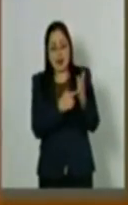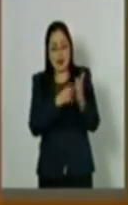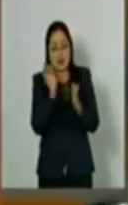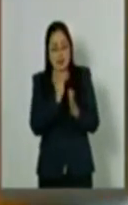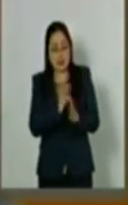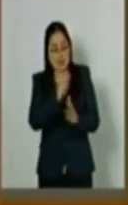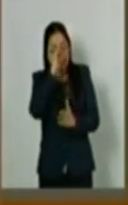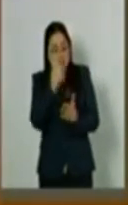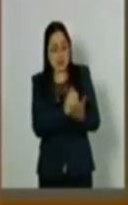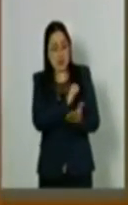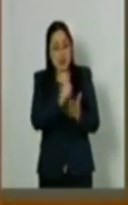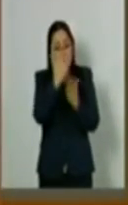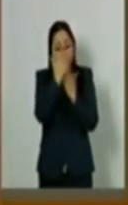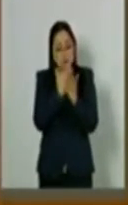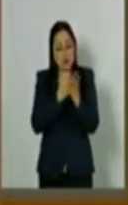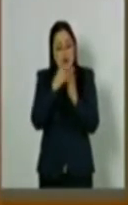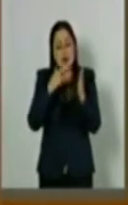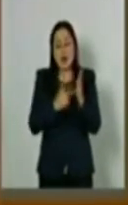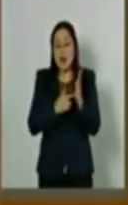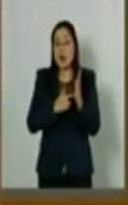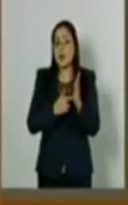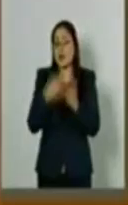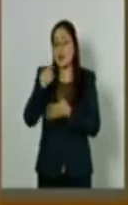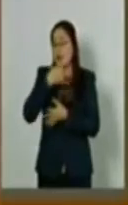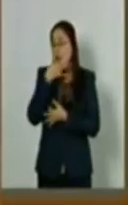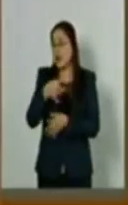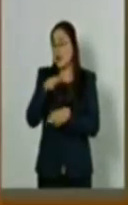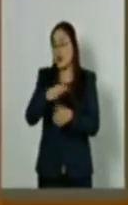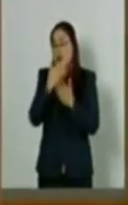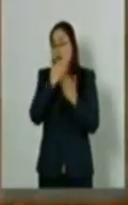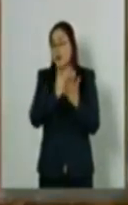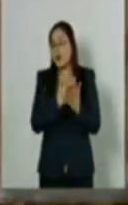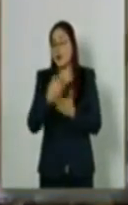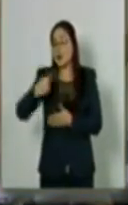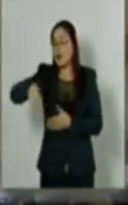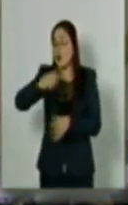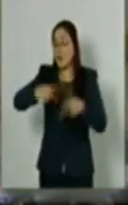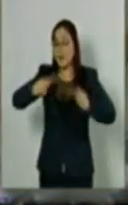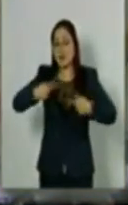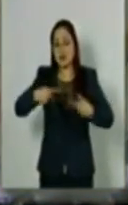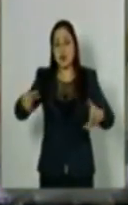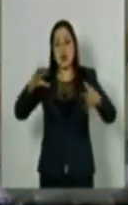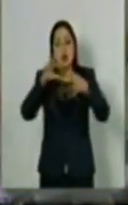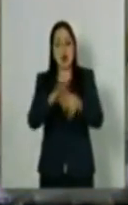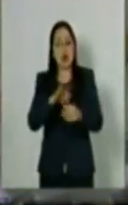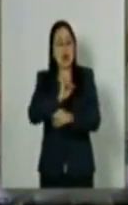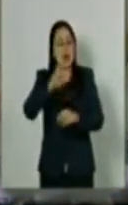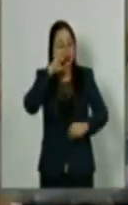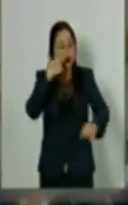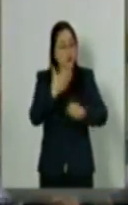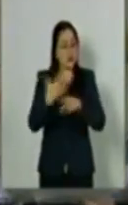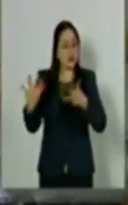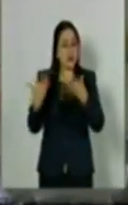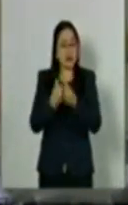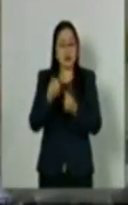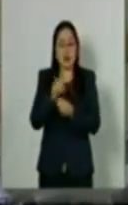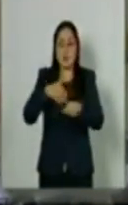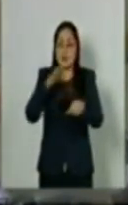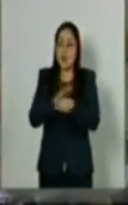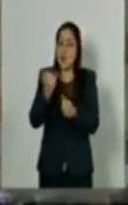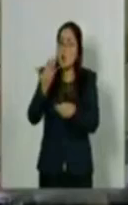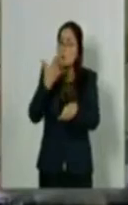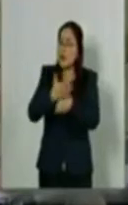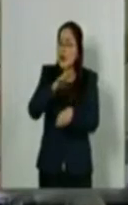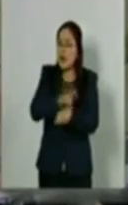los lineamientos específicos a la declaratoria, las personas quedan sujetas a responsabilidades administrativas y